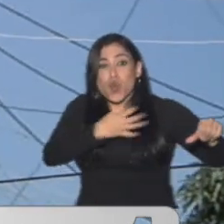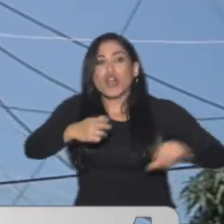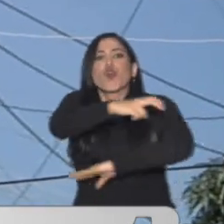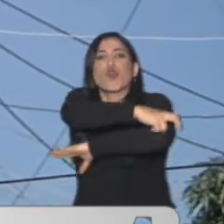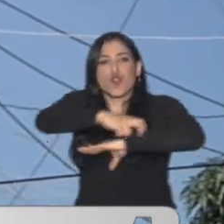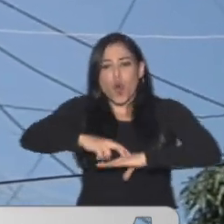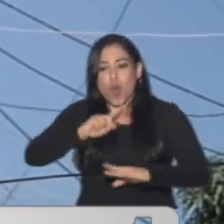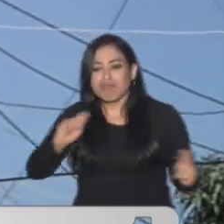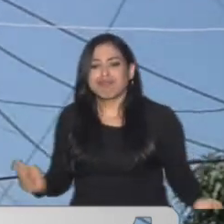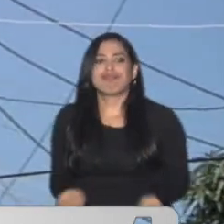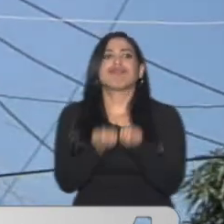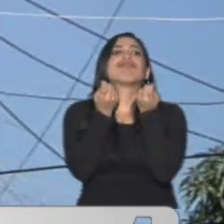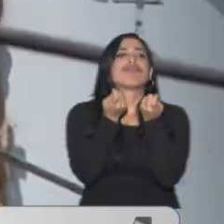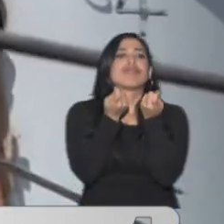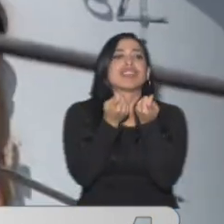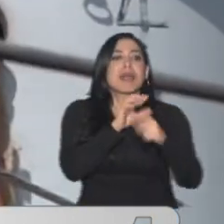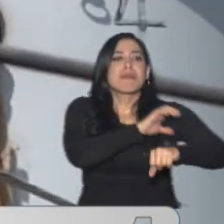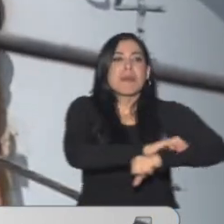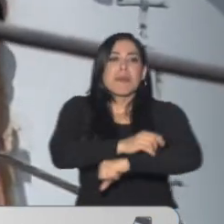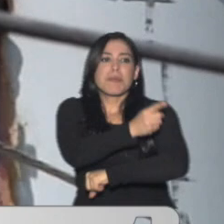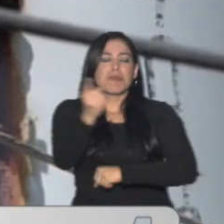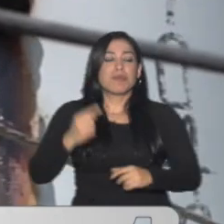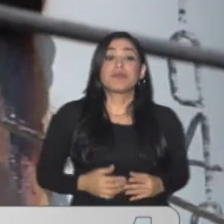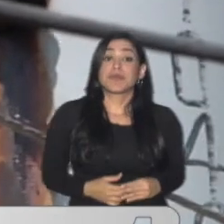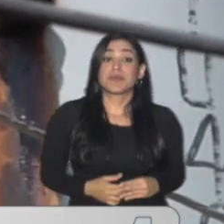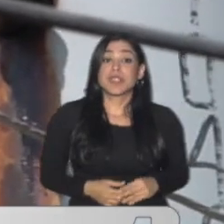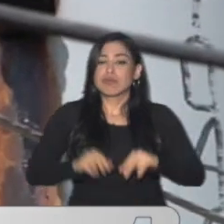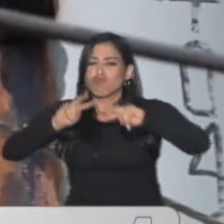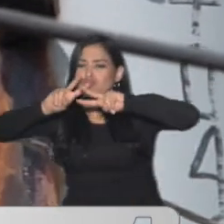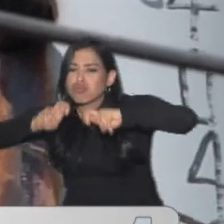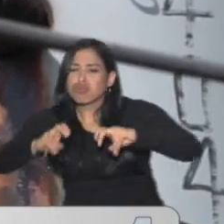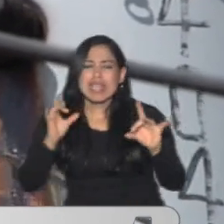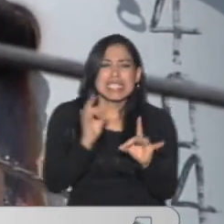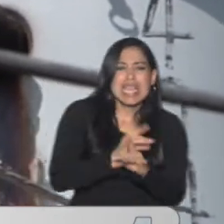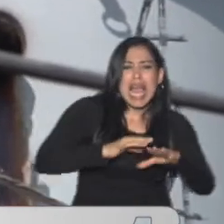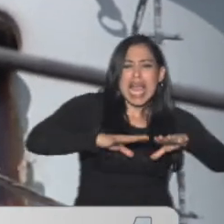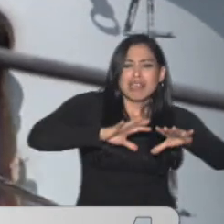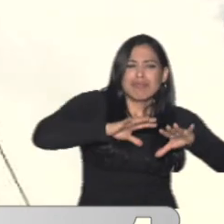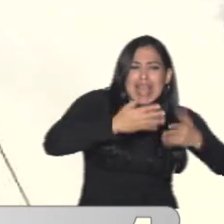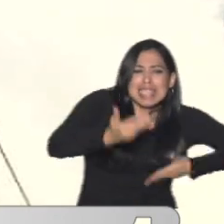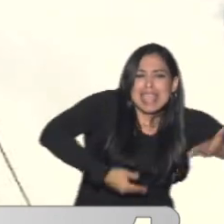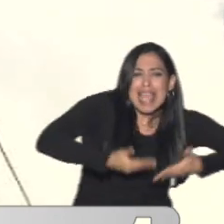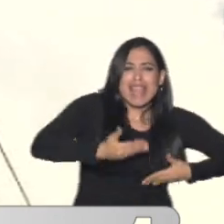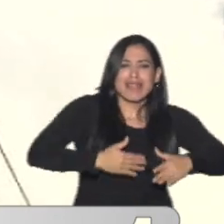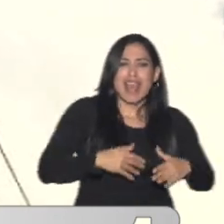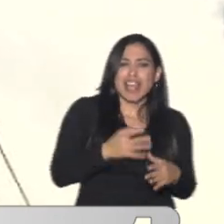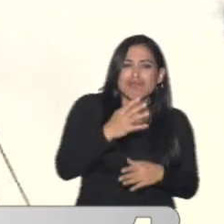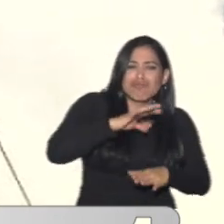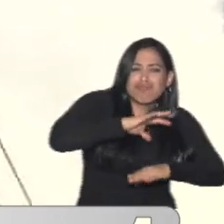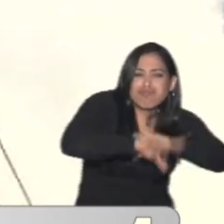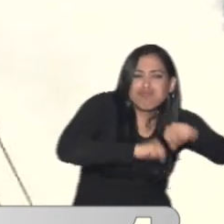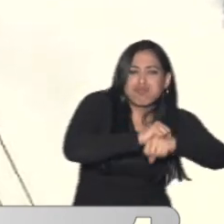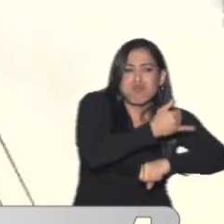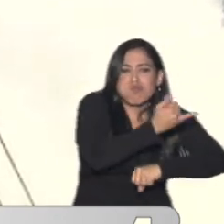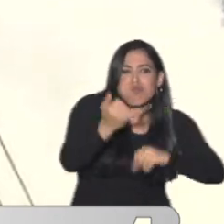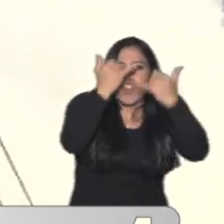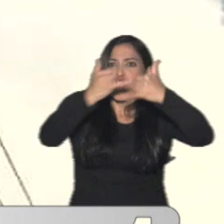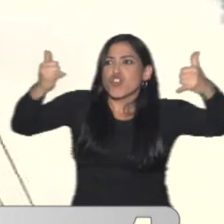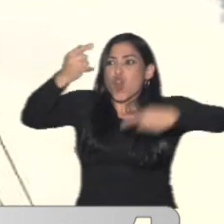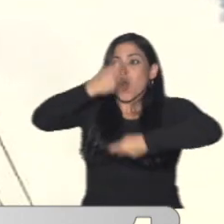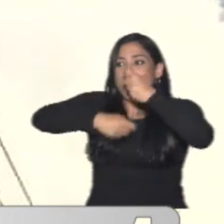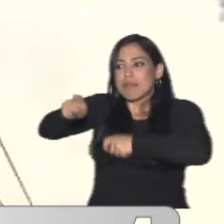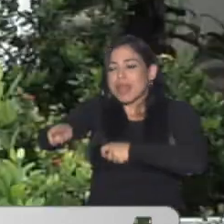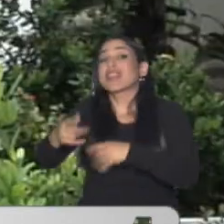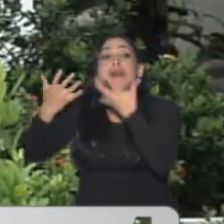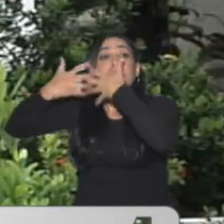fueron recuperados en los allanamientos se inspeccionaron chatarrerías en las que almacenaban las redes robadas